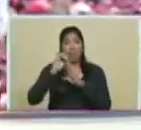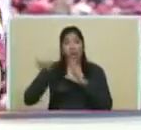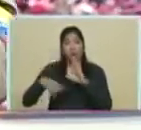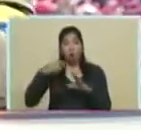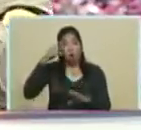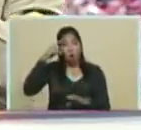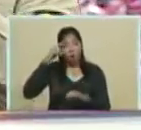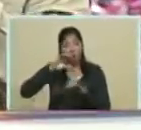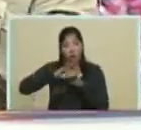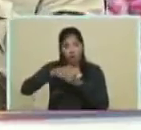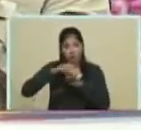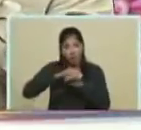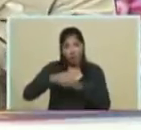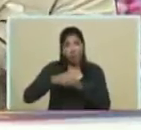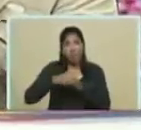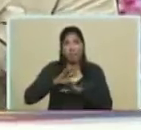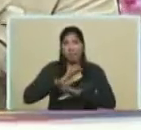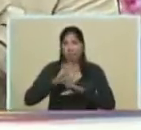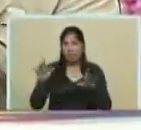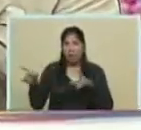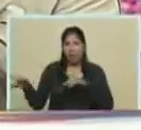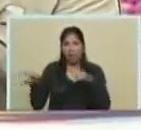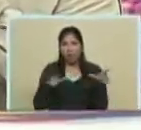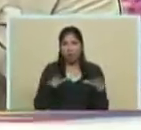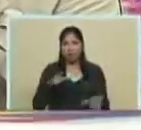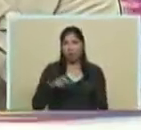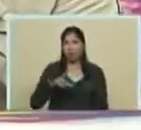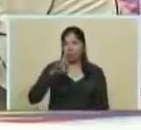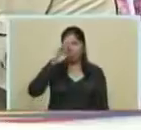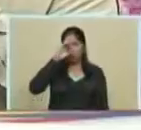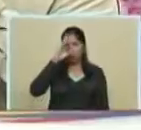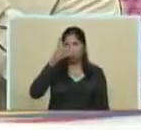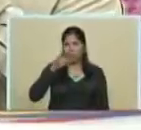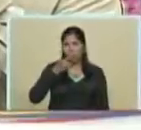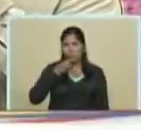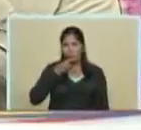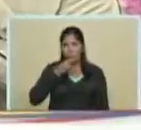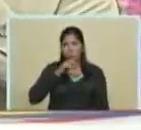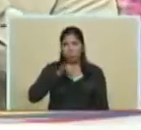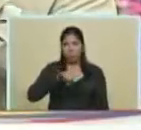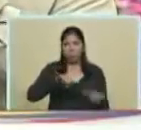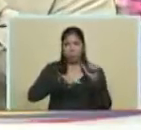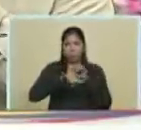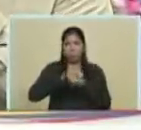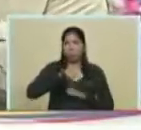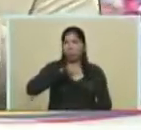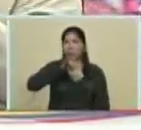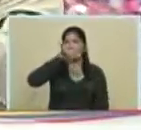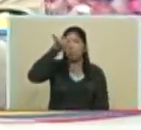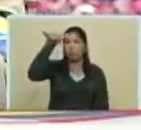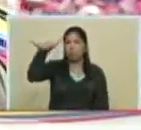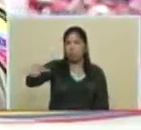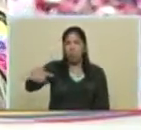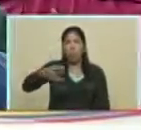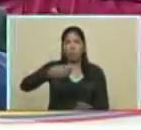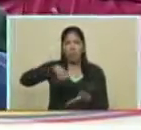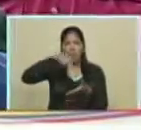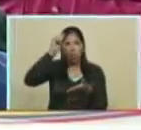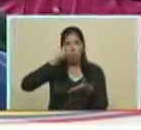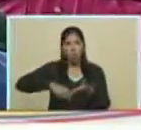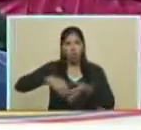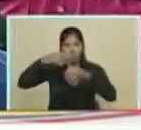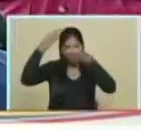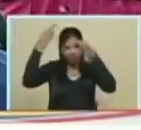Rodríguez, está lista para viajar a República Dominicana a firmar el preacuerdo definitivo,